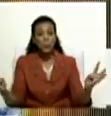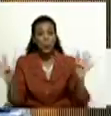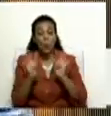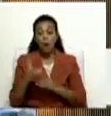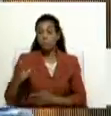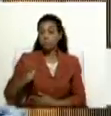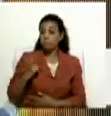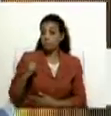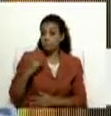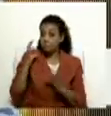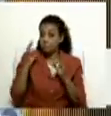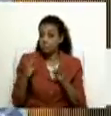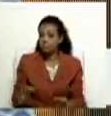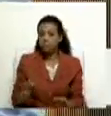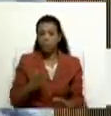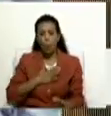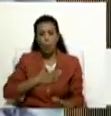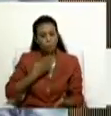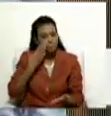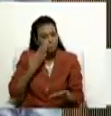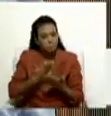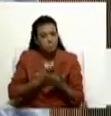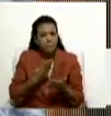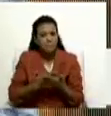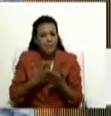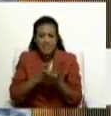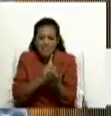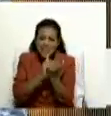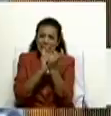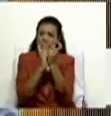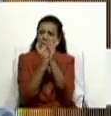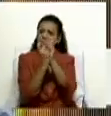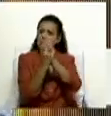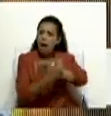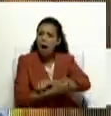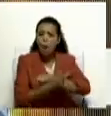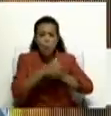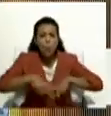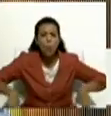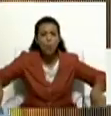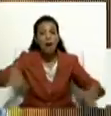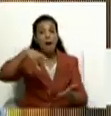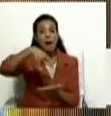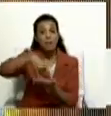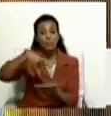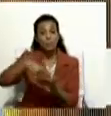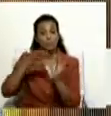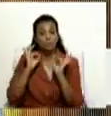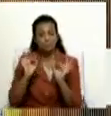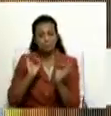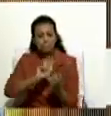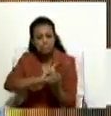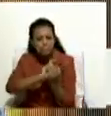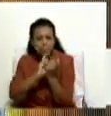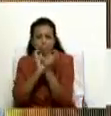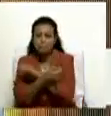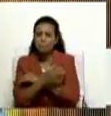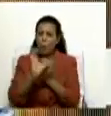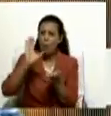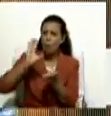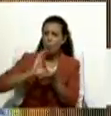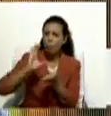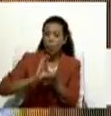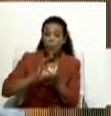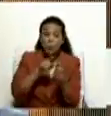y y hemos sido testigos vivos de la transformación de esta ciudad una transformación que